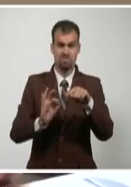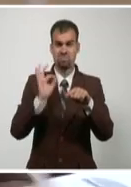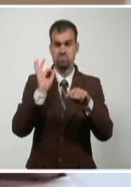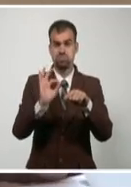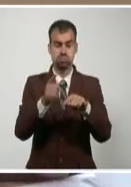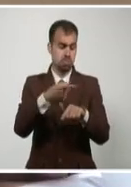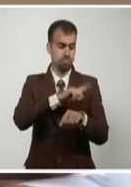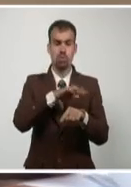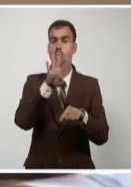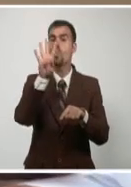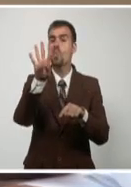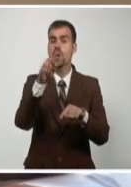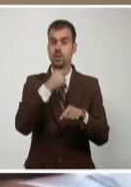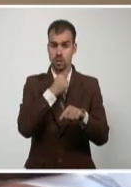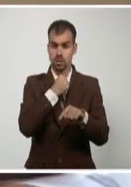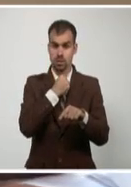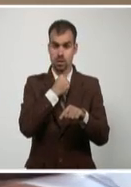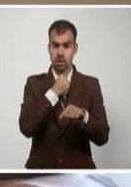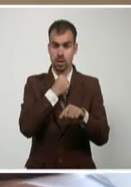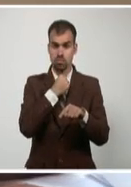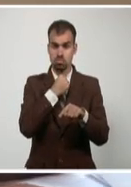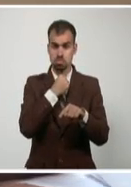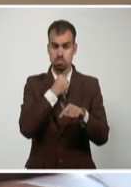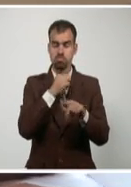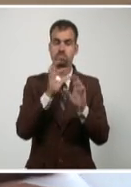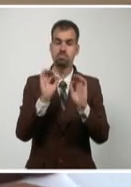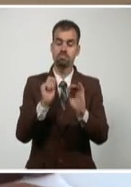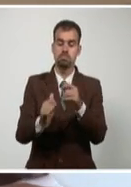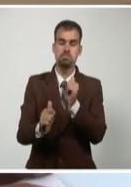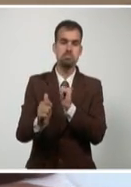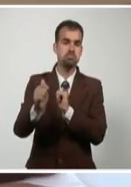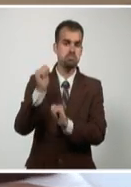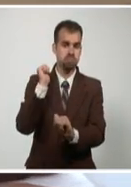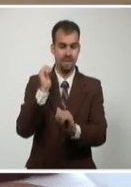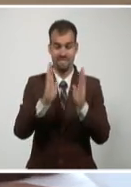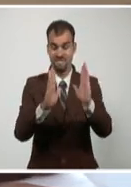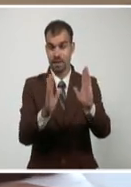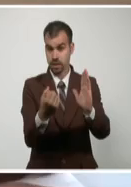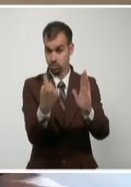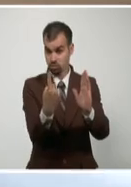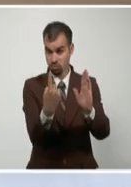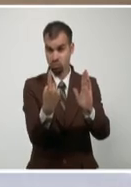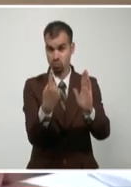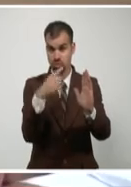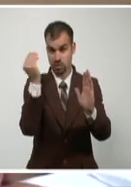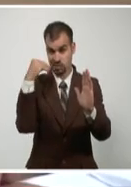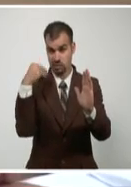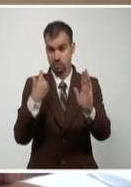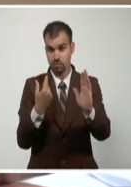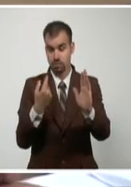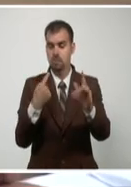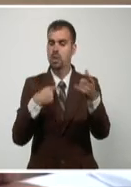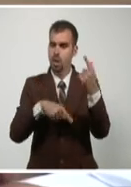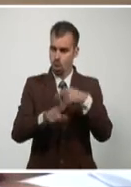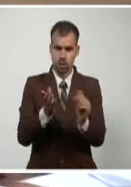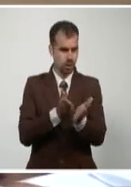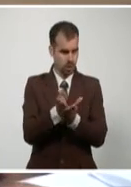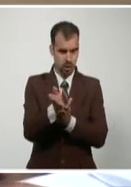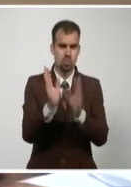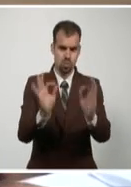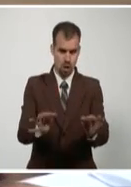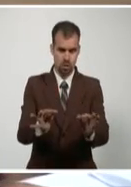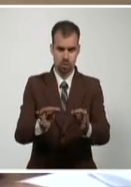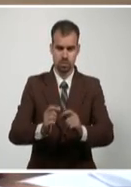4 pasó a la fase número 1 de la etapa de recuperación y se propone mantener en esta